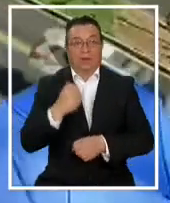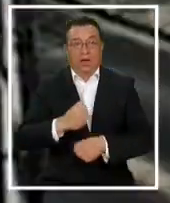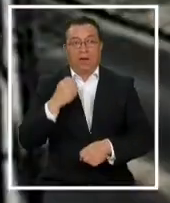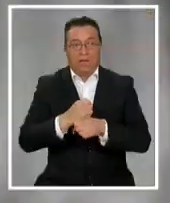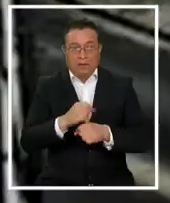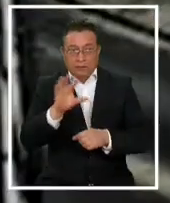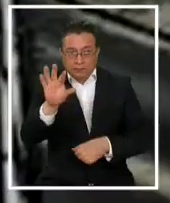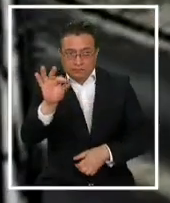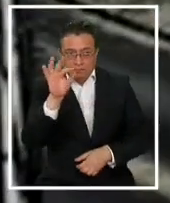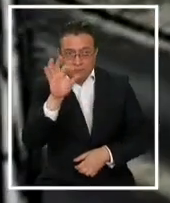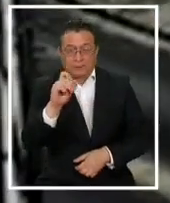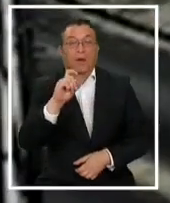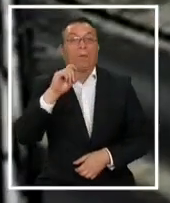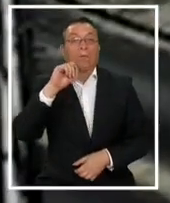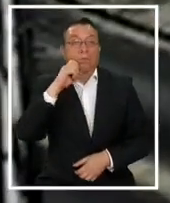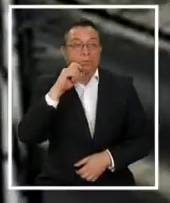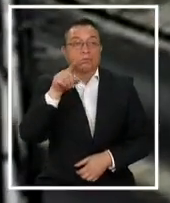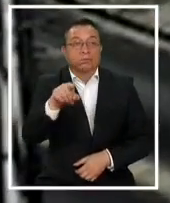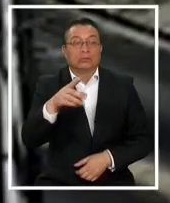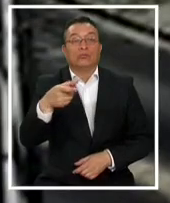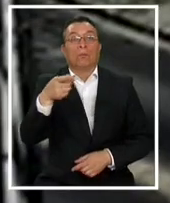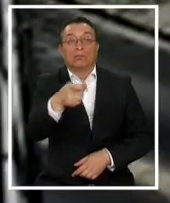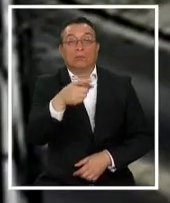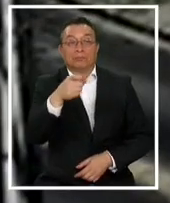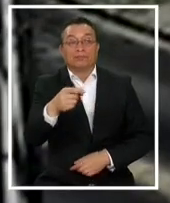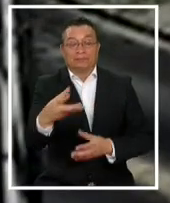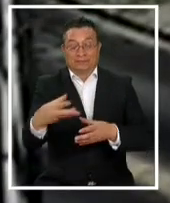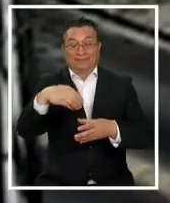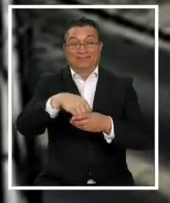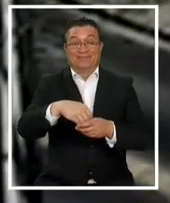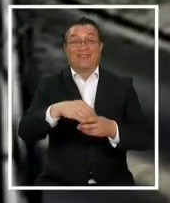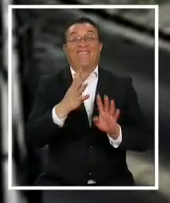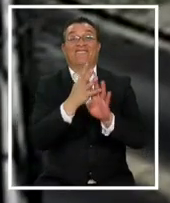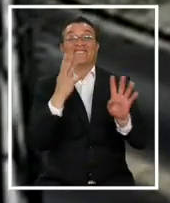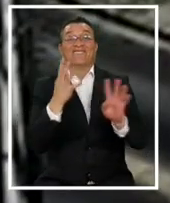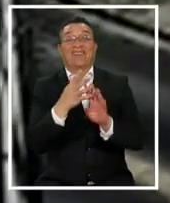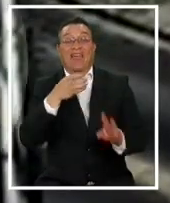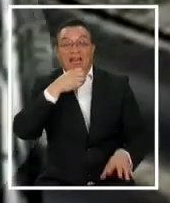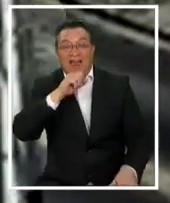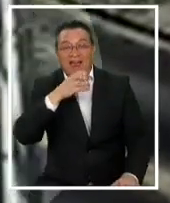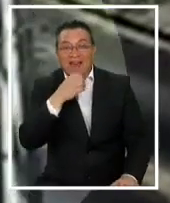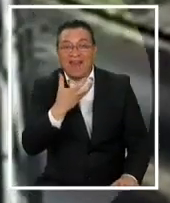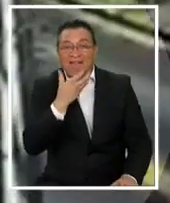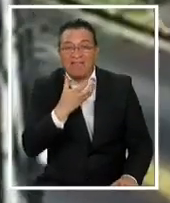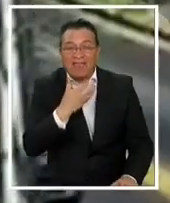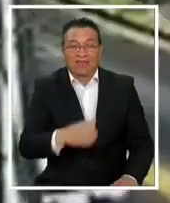la identificación de los autores del mortal tiroteo en la feria navideña.